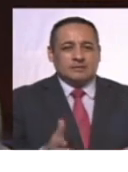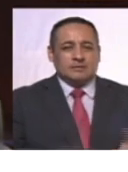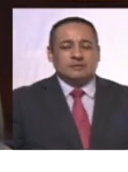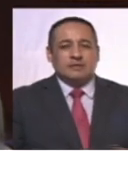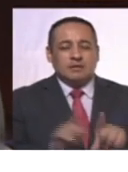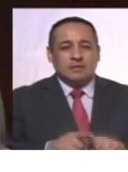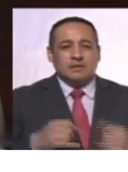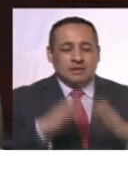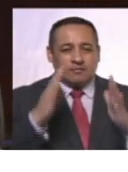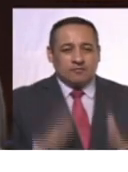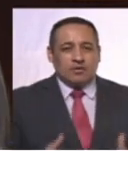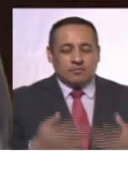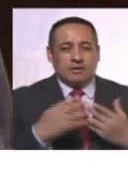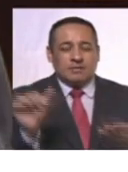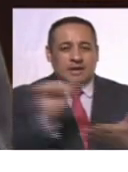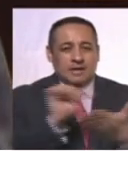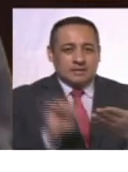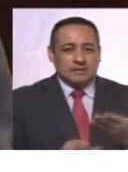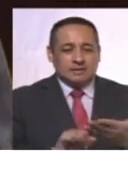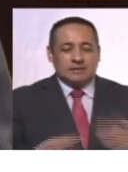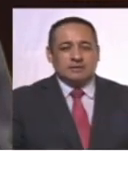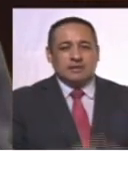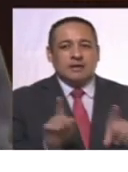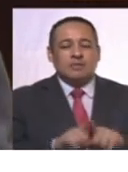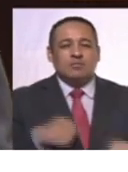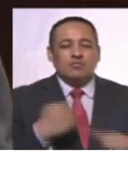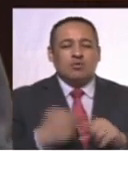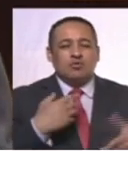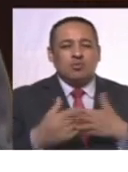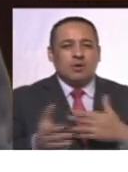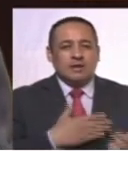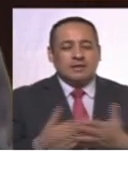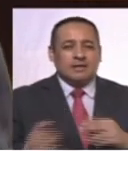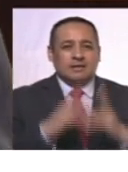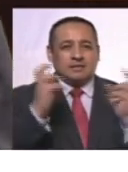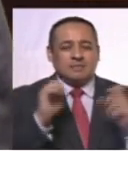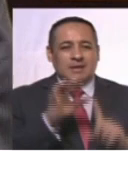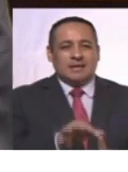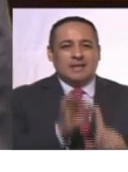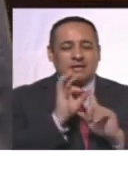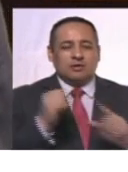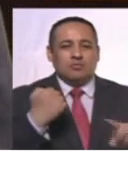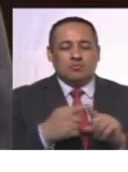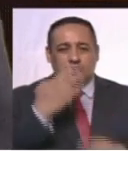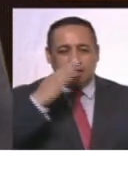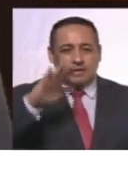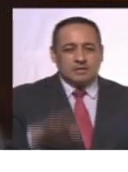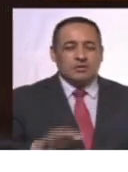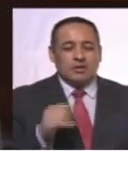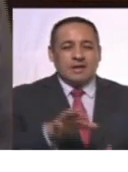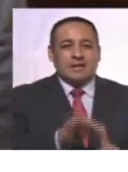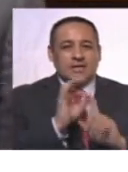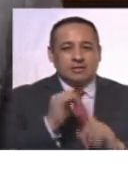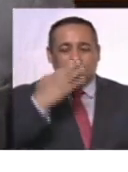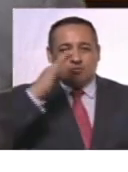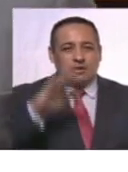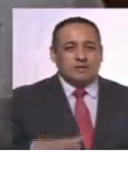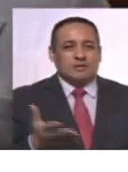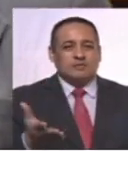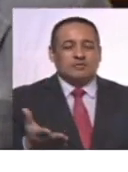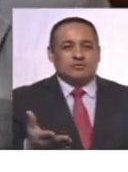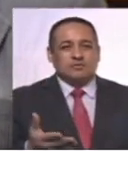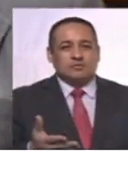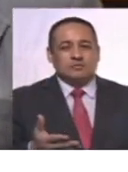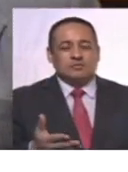en forma artística o por cualquier otro medio elegido por el niño, elegido por el niño.